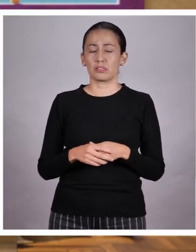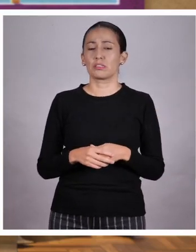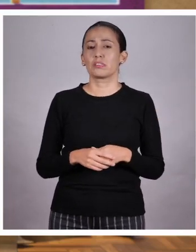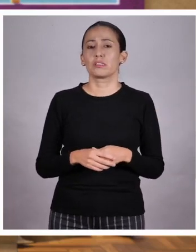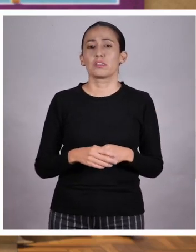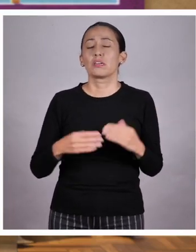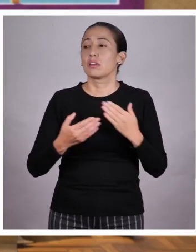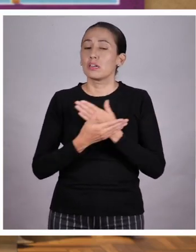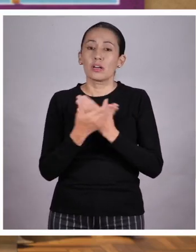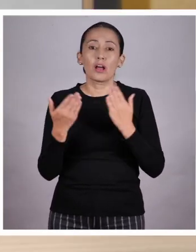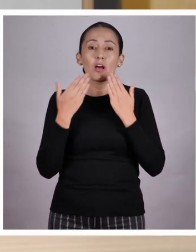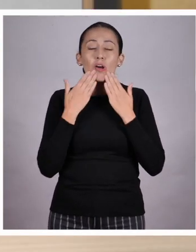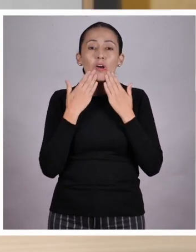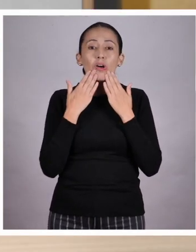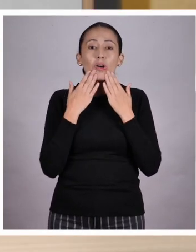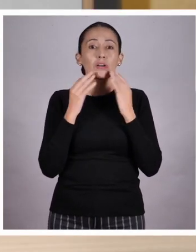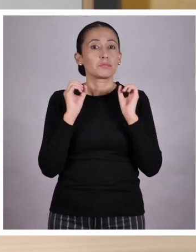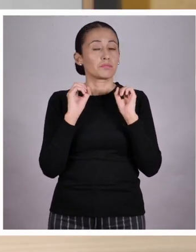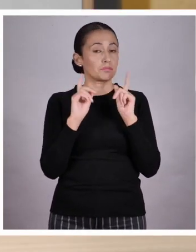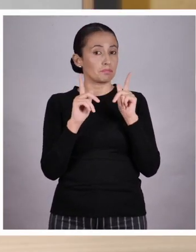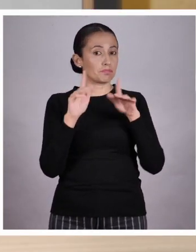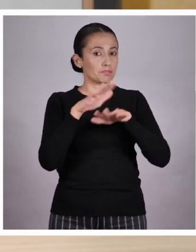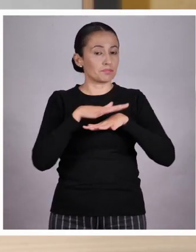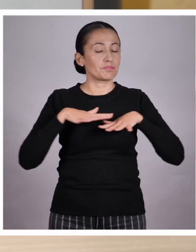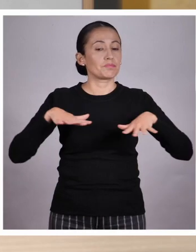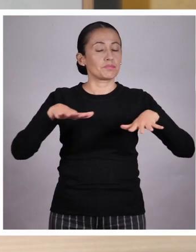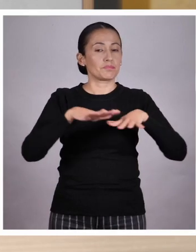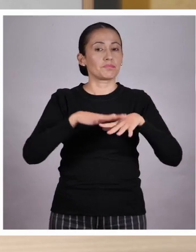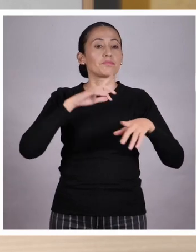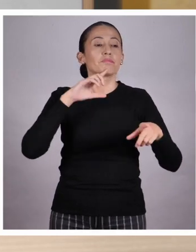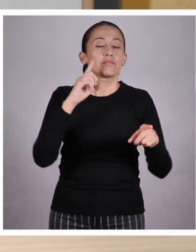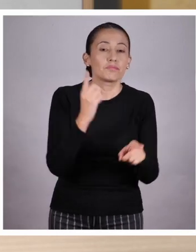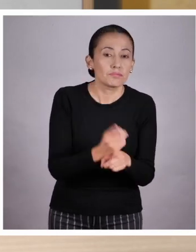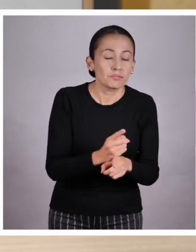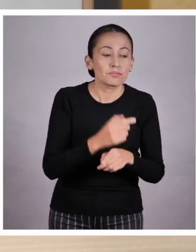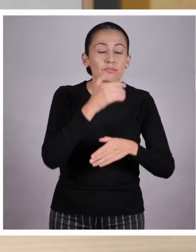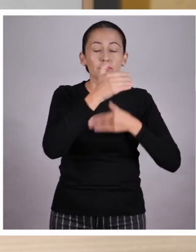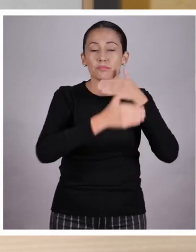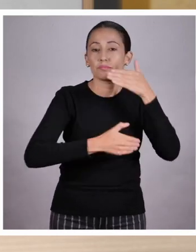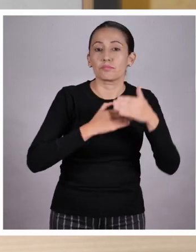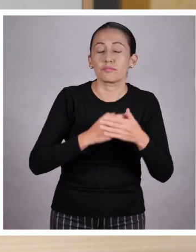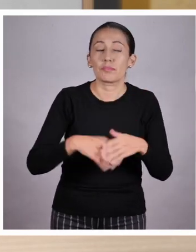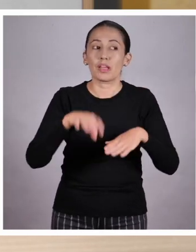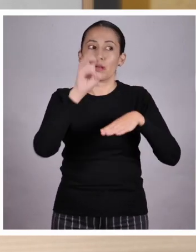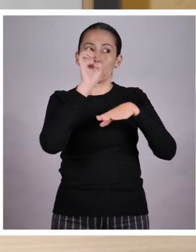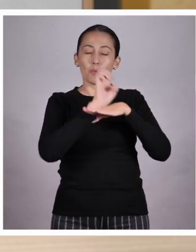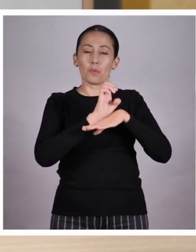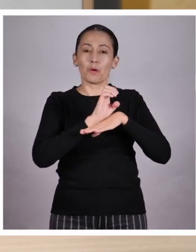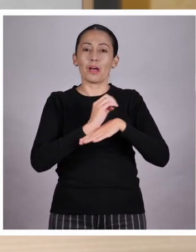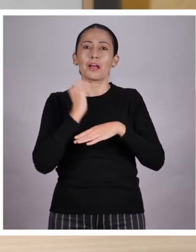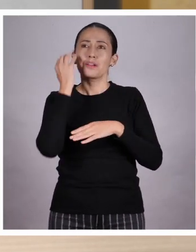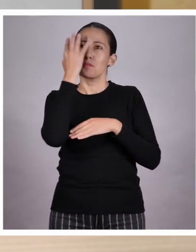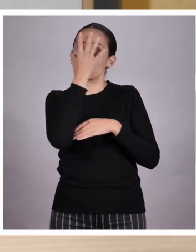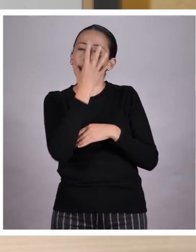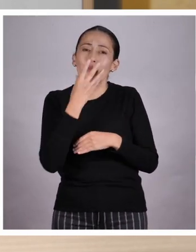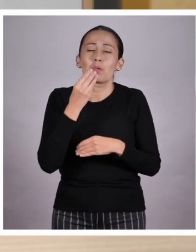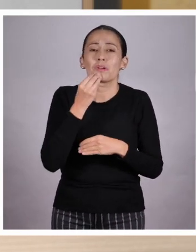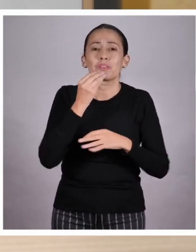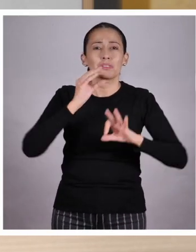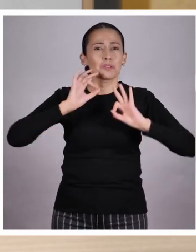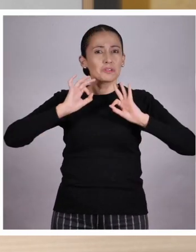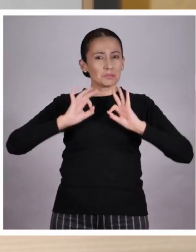¡Uy! ¡Claro que sí! Por eso, si te das cuenta, nuestro país es rico en diversidad